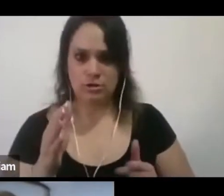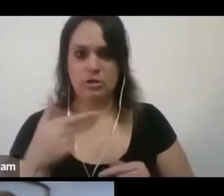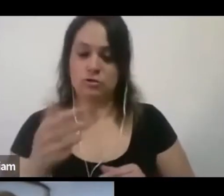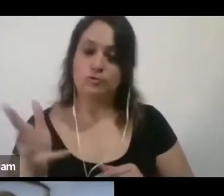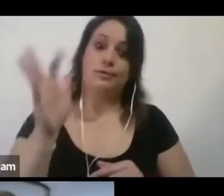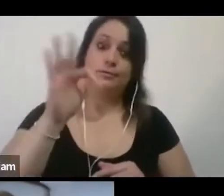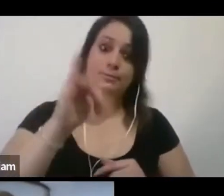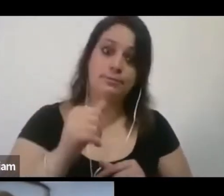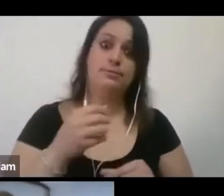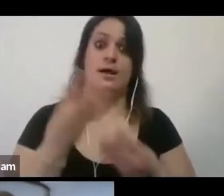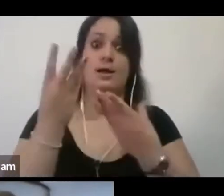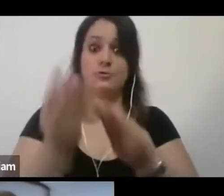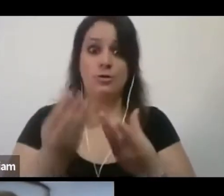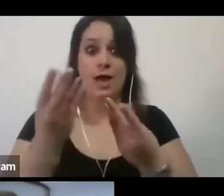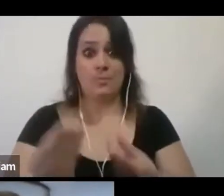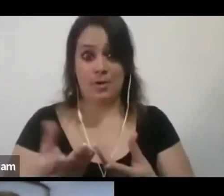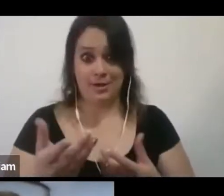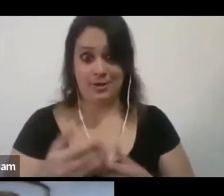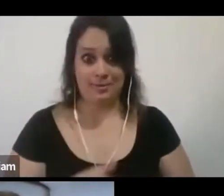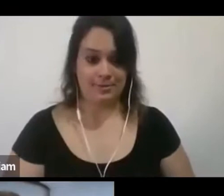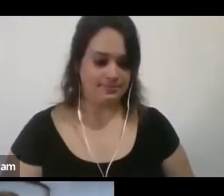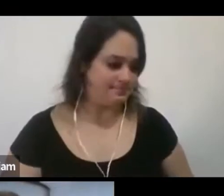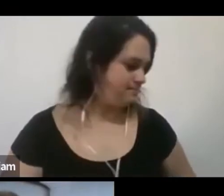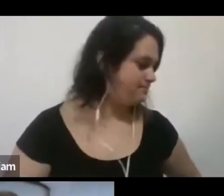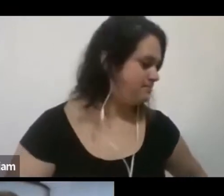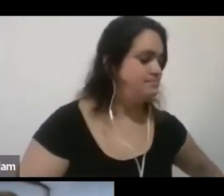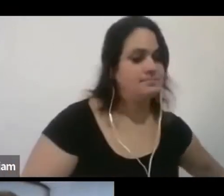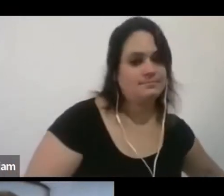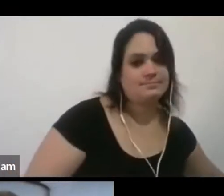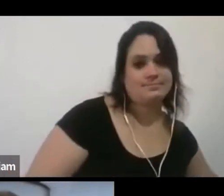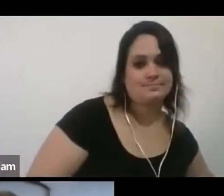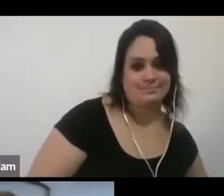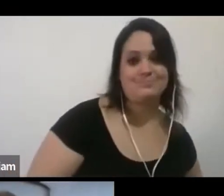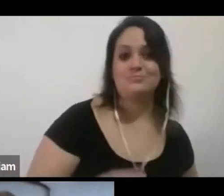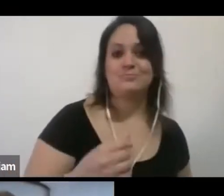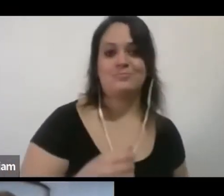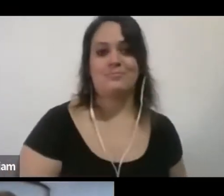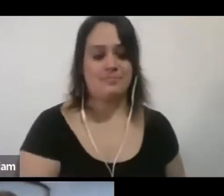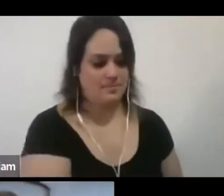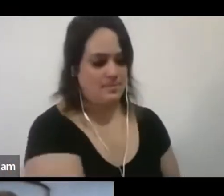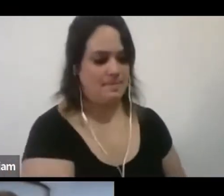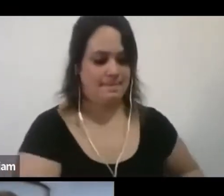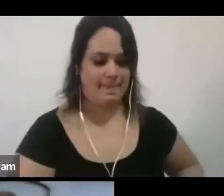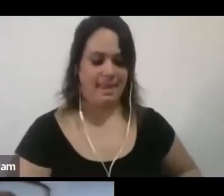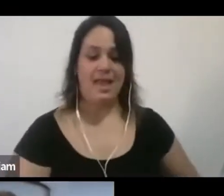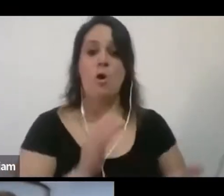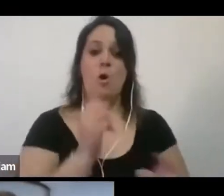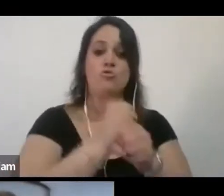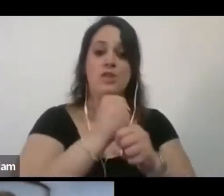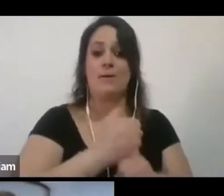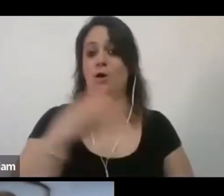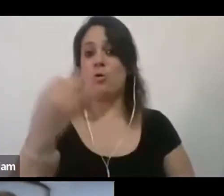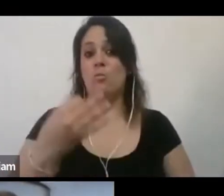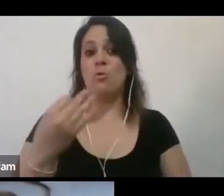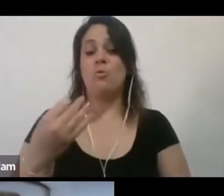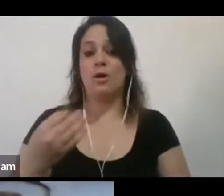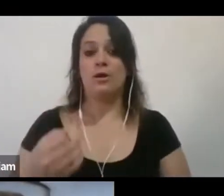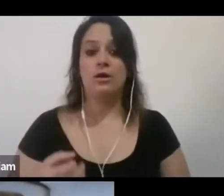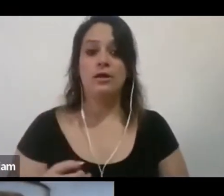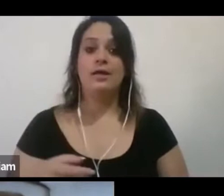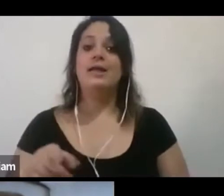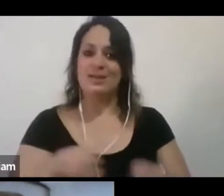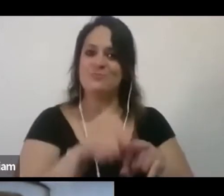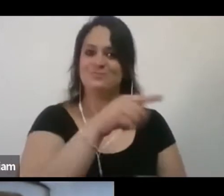ellos. Bien, totalmente comprometido en un trabajo comunitario y social, como explicaba